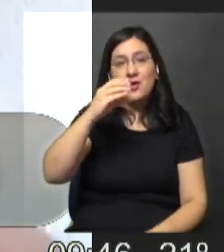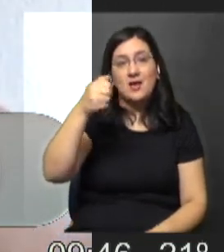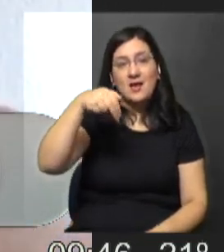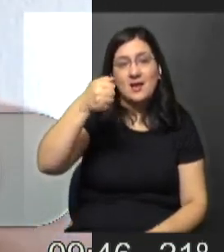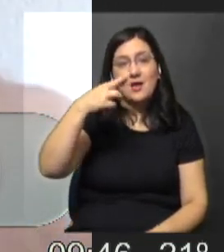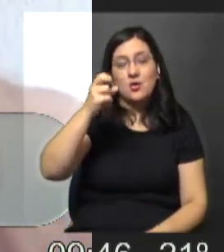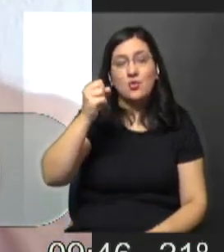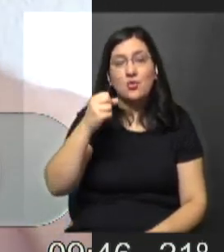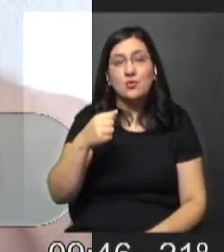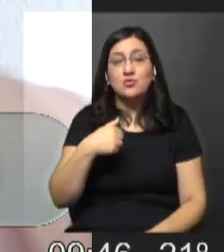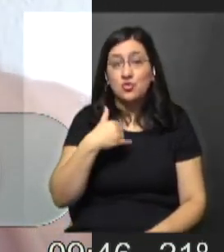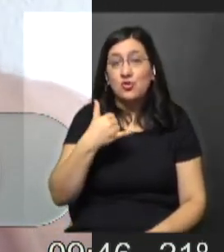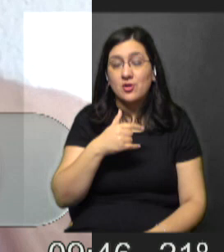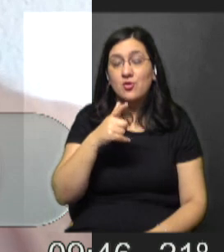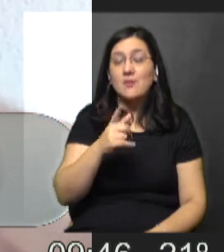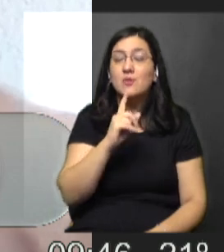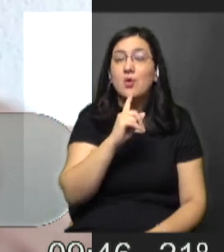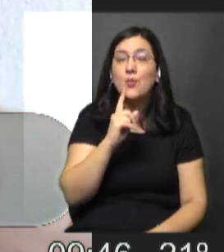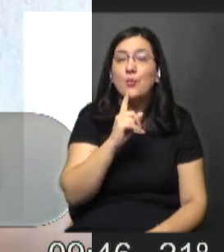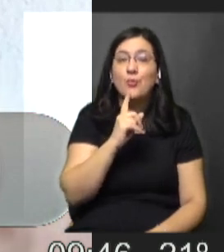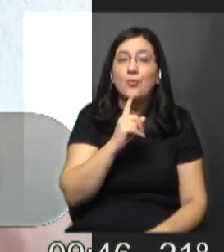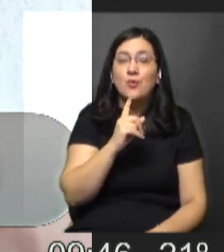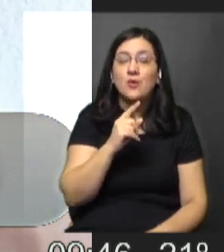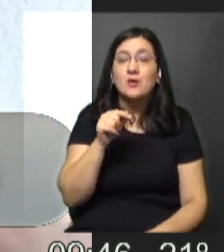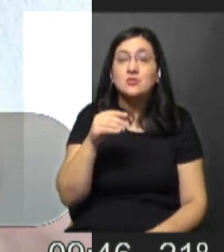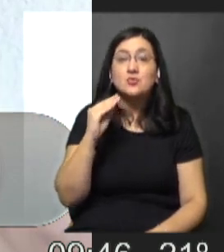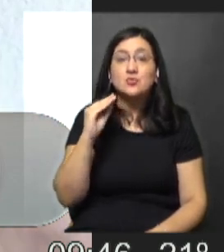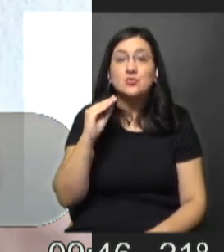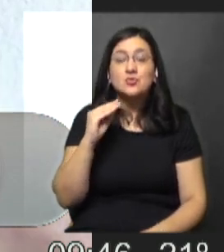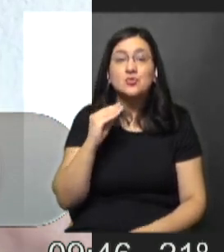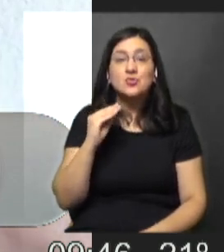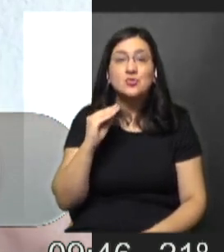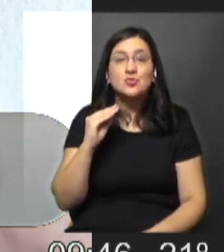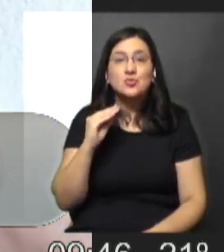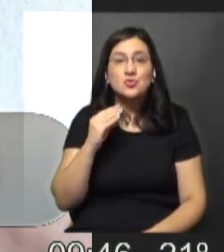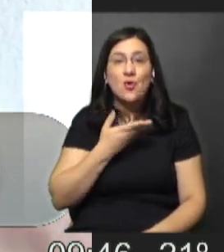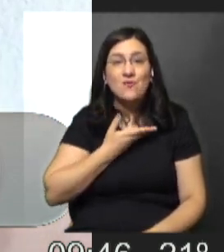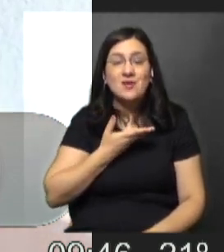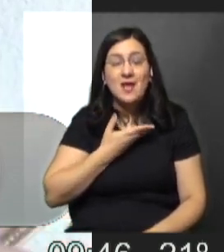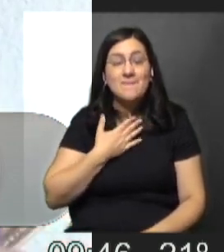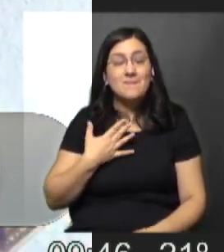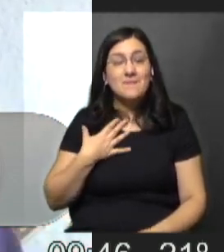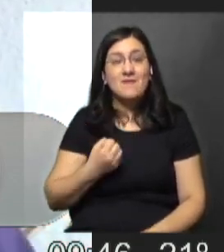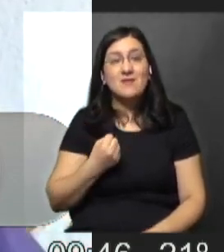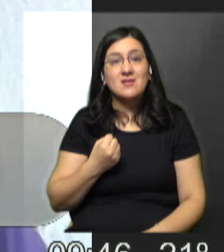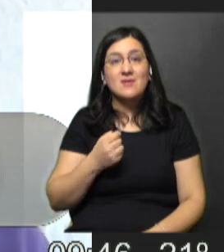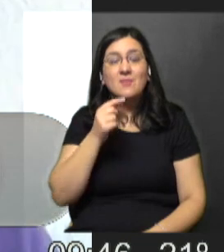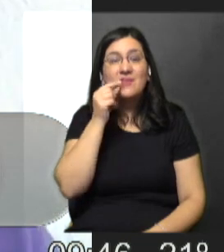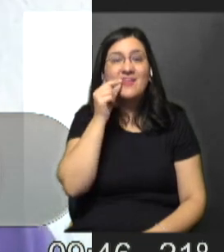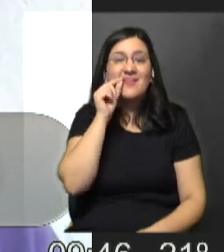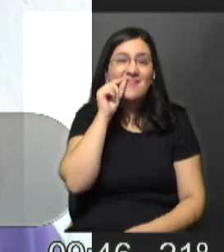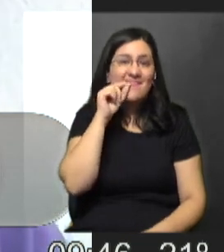se ve que ponía una vela y sus sobrinas preferidas all San José ponían mondadientes